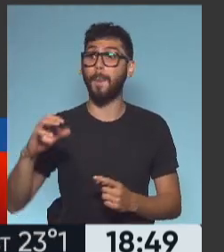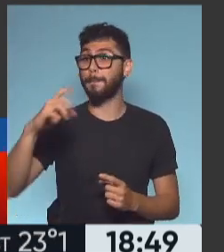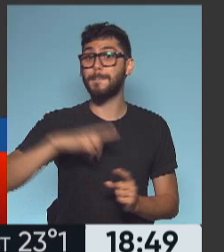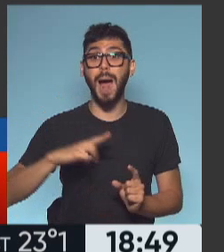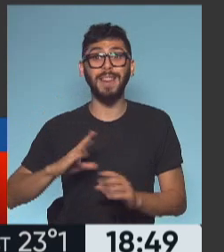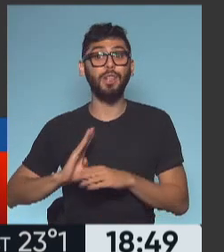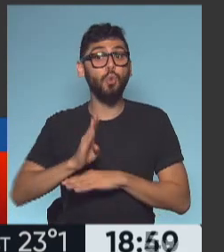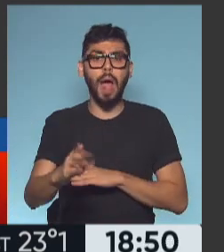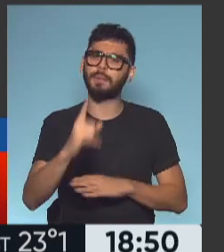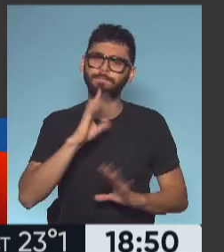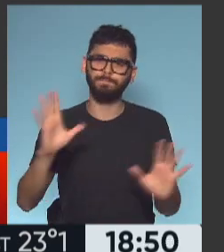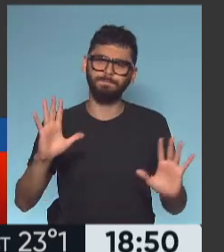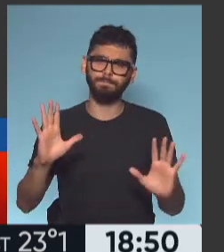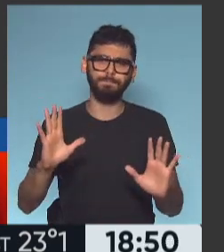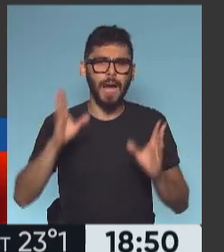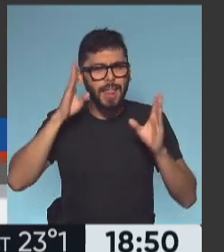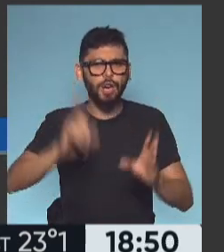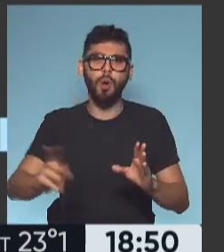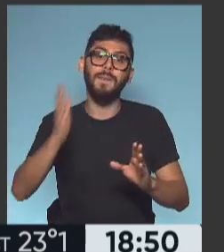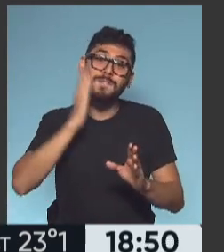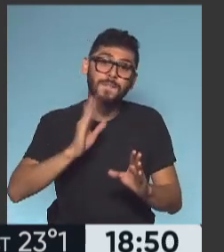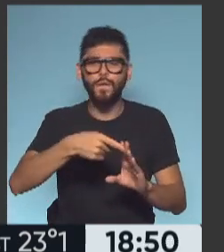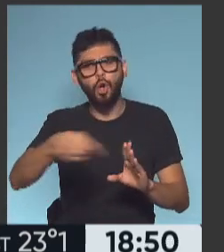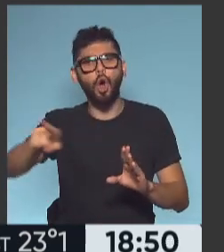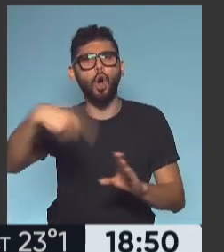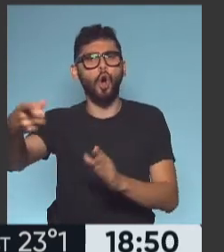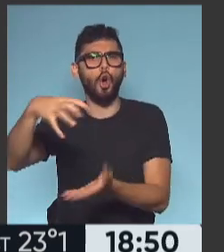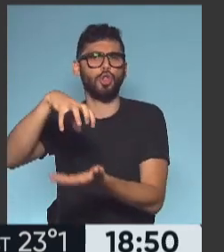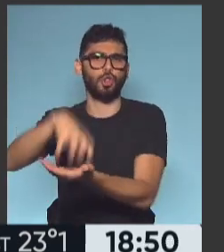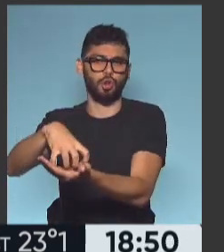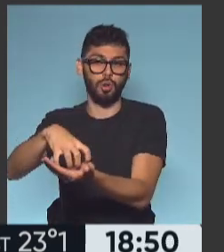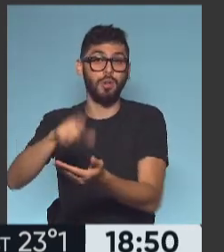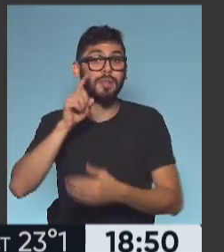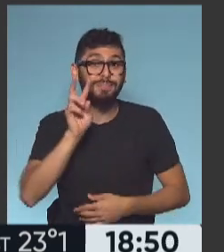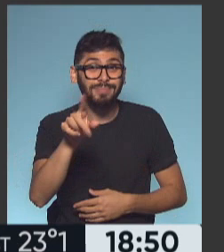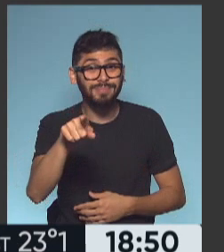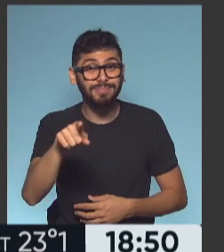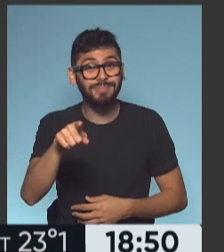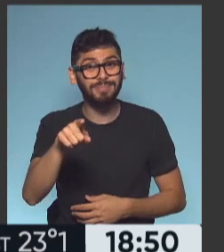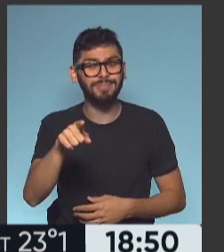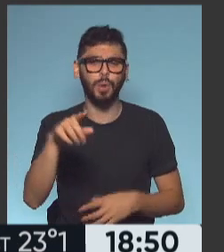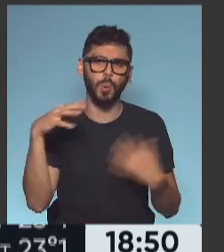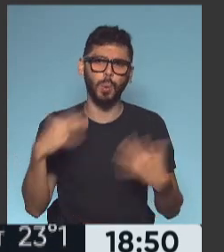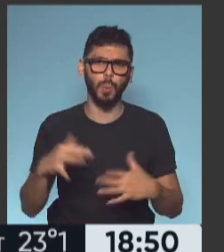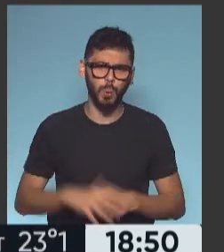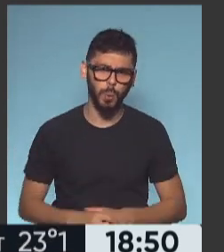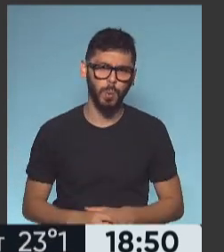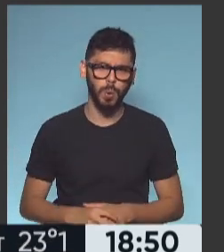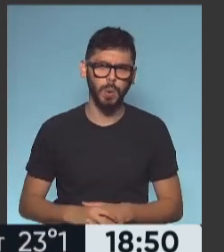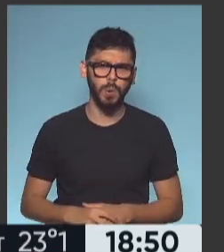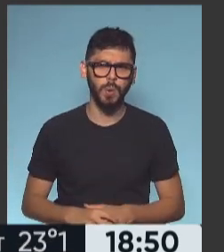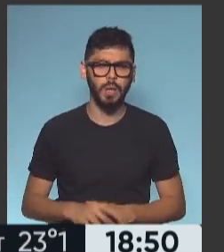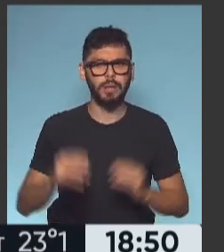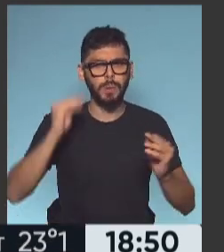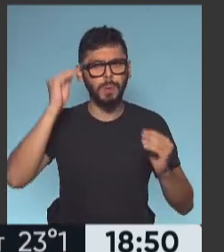no podremos atenderlo. Por favor, diríjase a otro centro de atención. Miren esto. Mire, doctor, esto. O sea, nos ha llegado